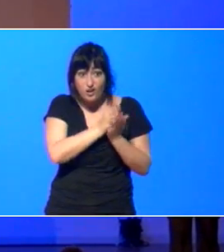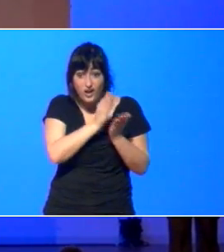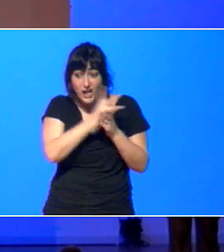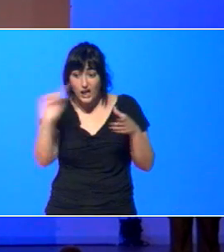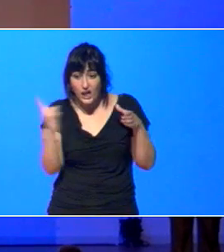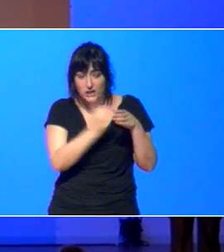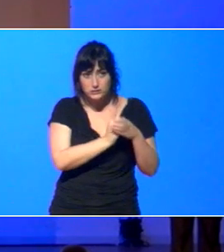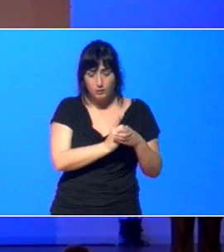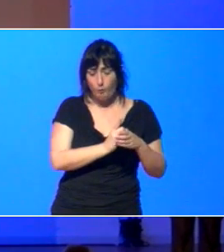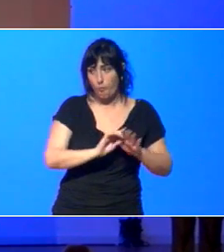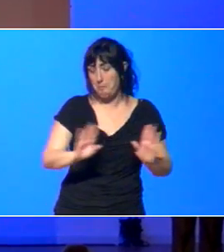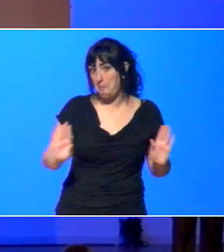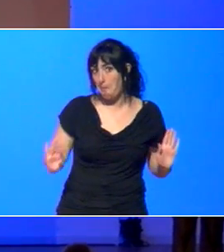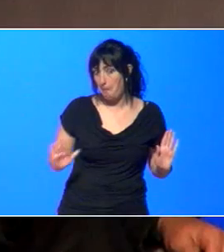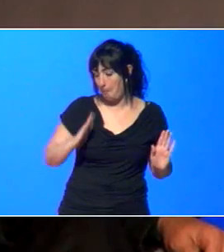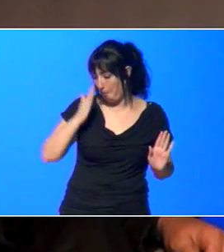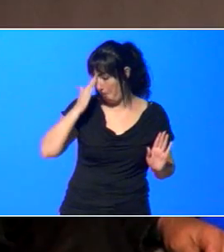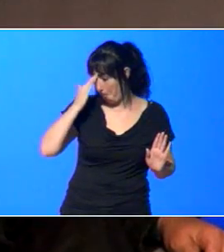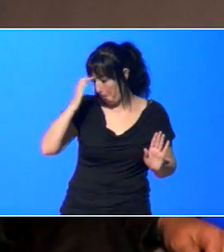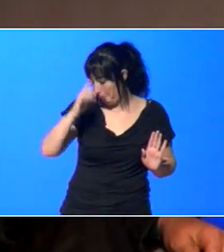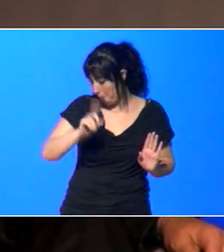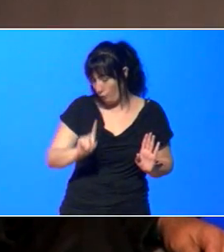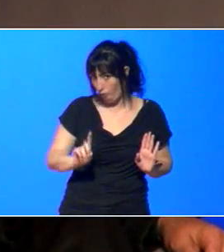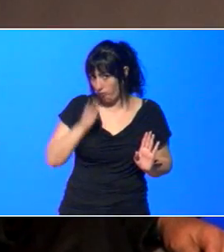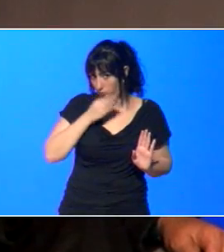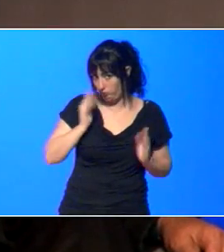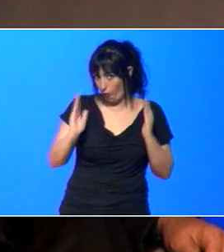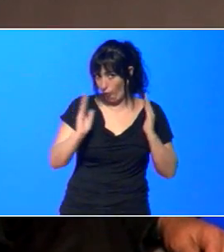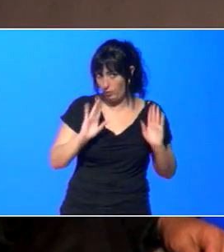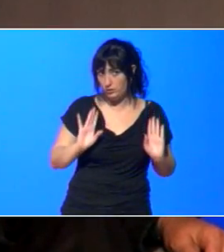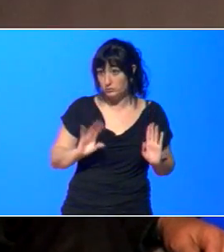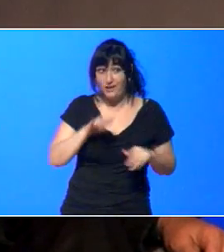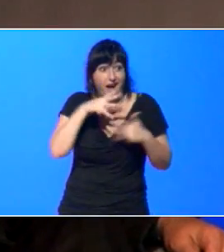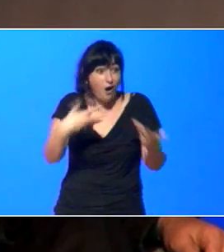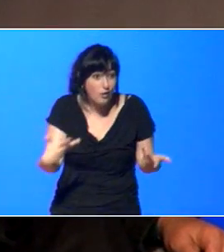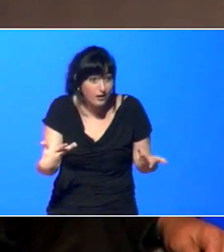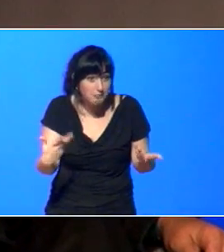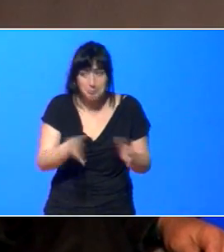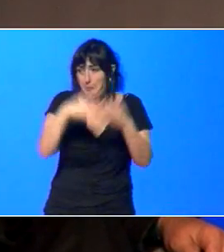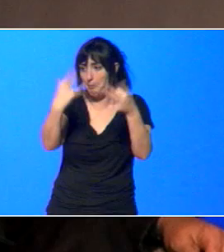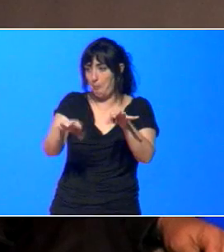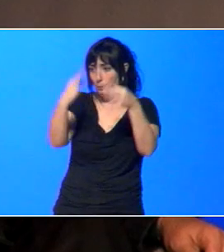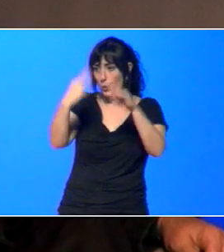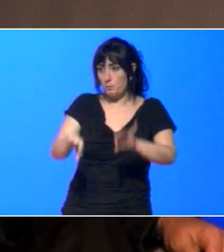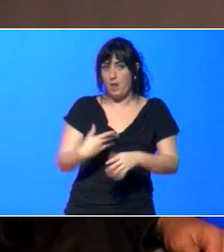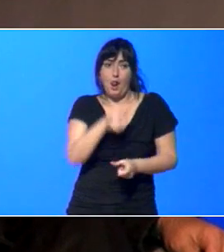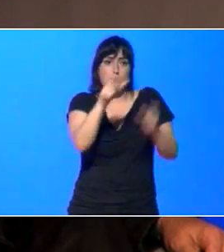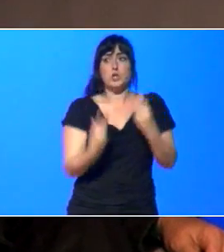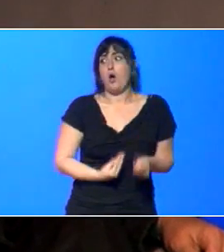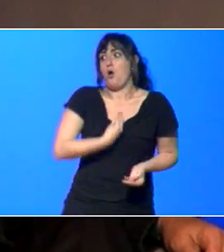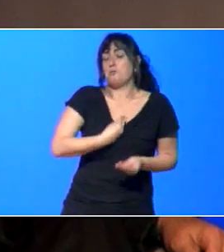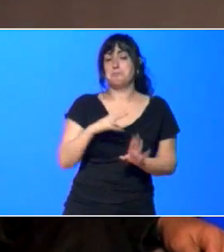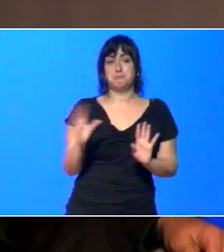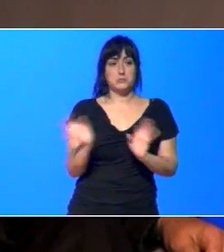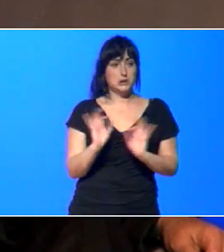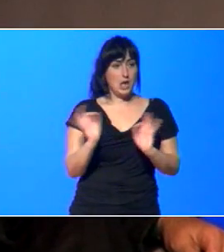Yo no lo recuerdo en mi época en el colegio. Hoy en día es lo más normal del mundo y a nadie le asusta. Antiguamente lo